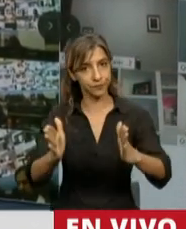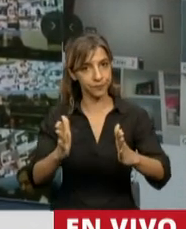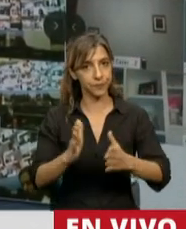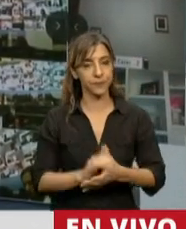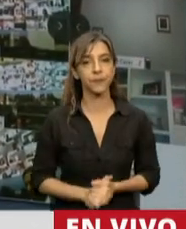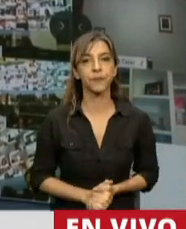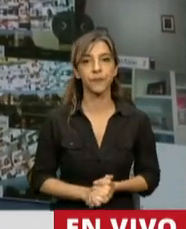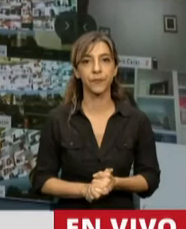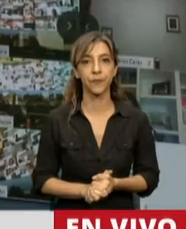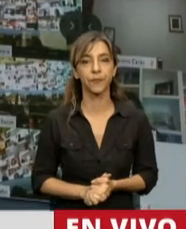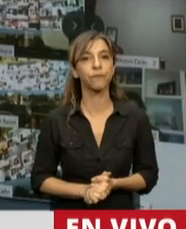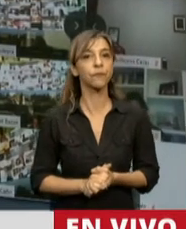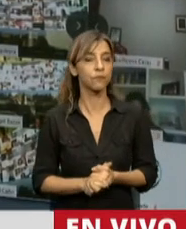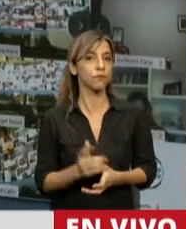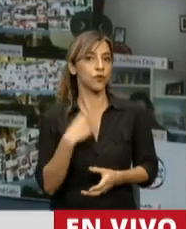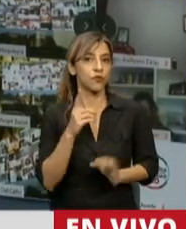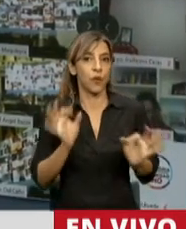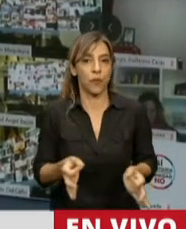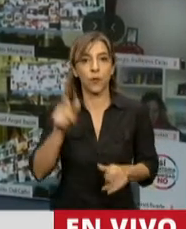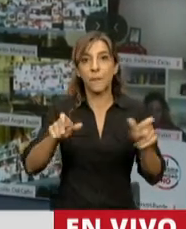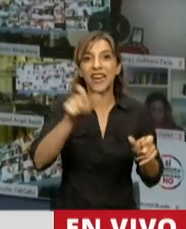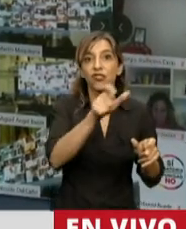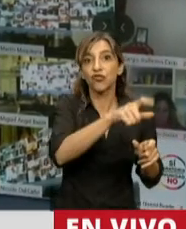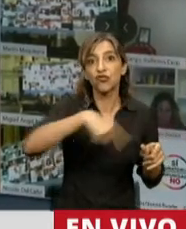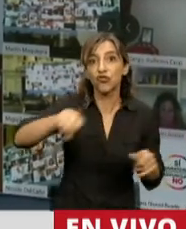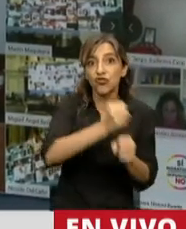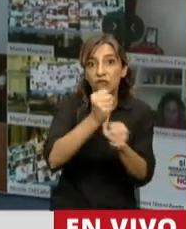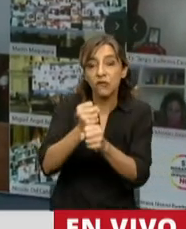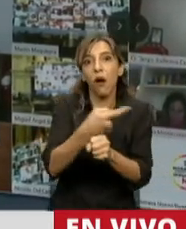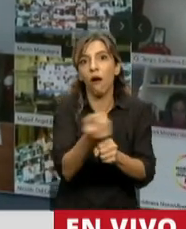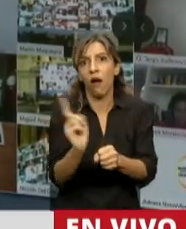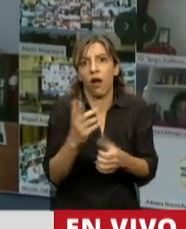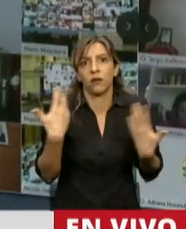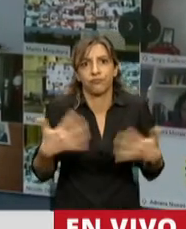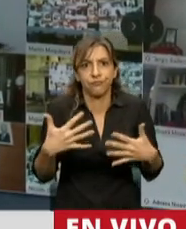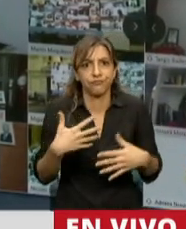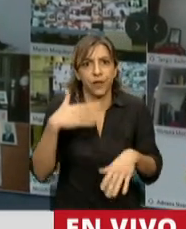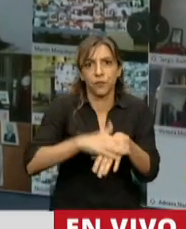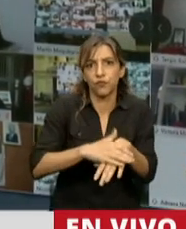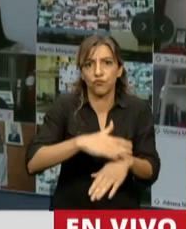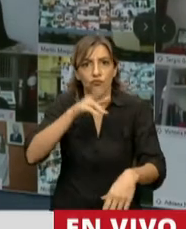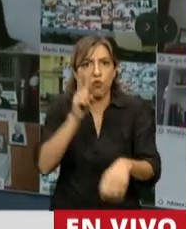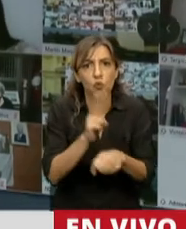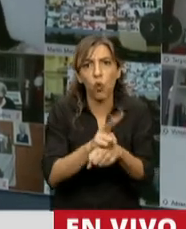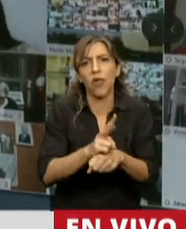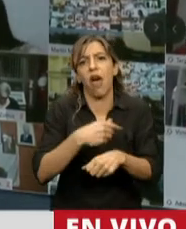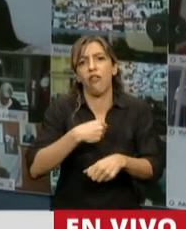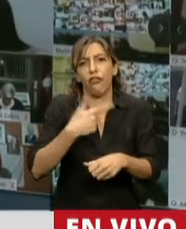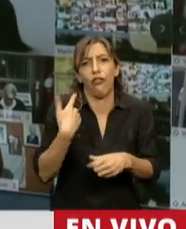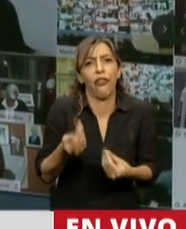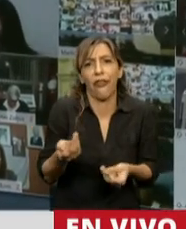de responsables y al cuidado de miles y miles de chicos y chicas desde los